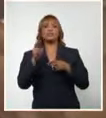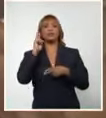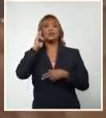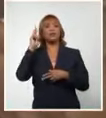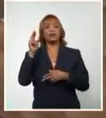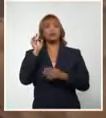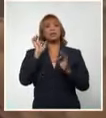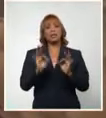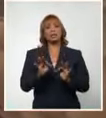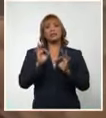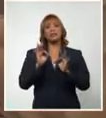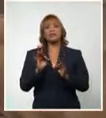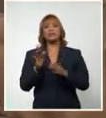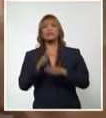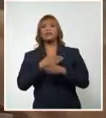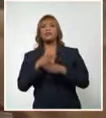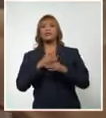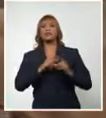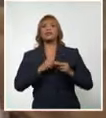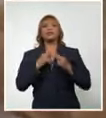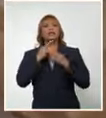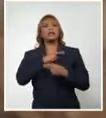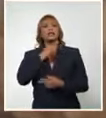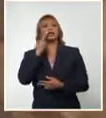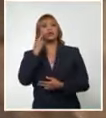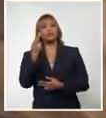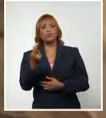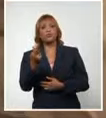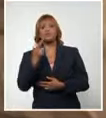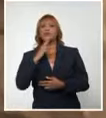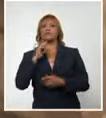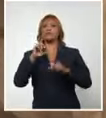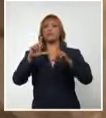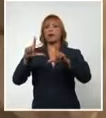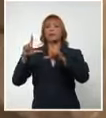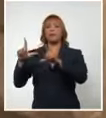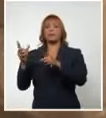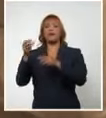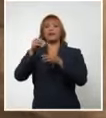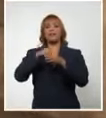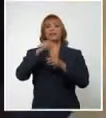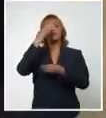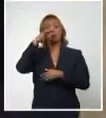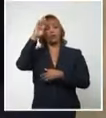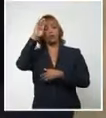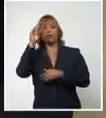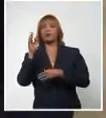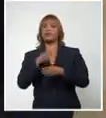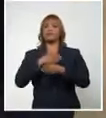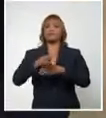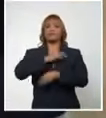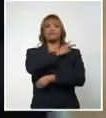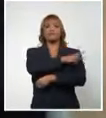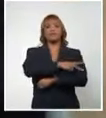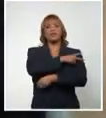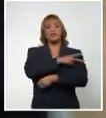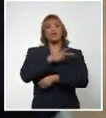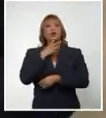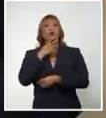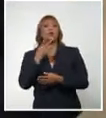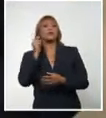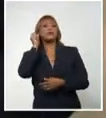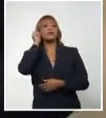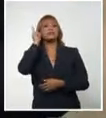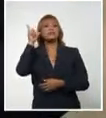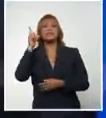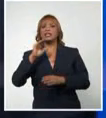recordará por los disímiles reconocimientos y títulos merecidos dentro de su isla y fuera de ella, o por el acumulado de saberes